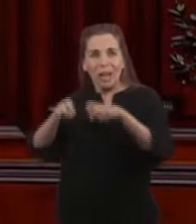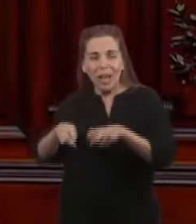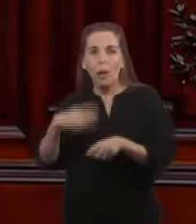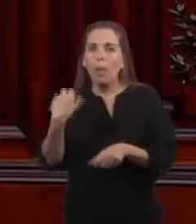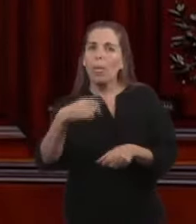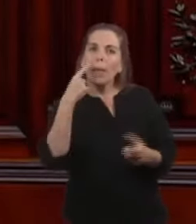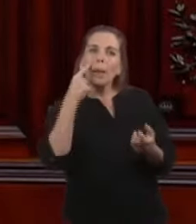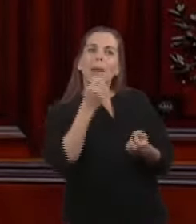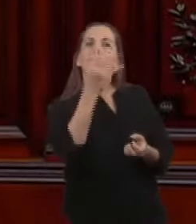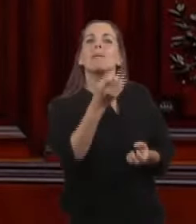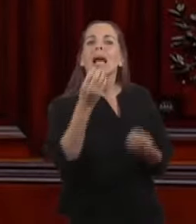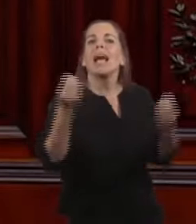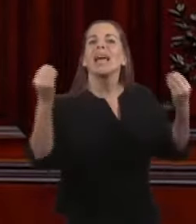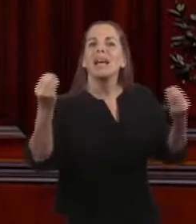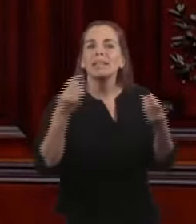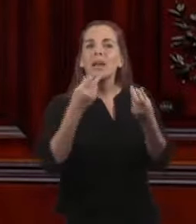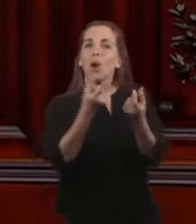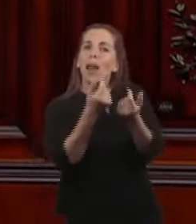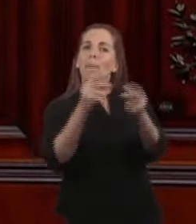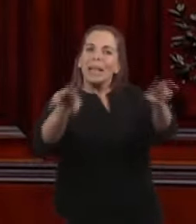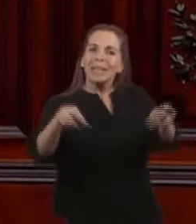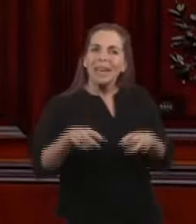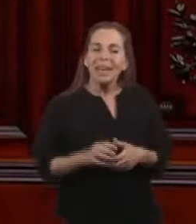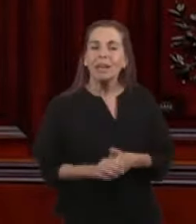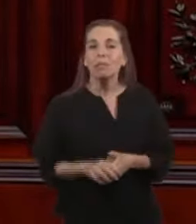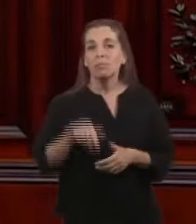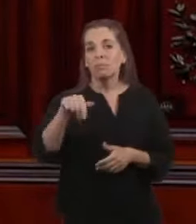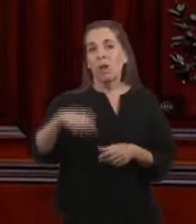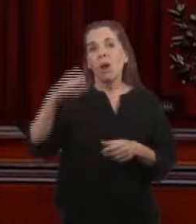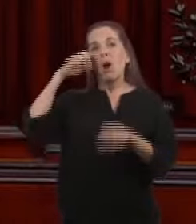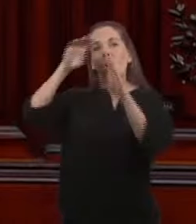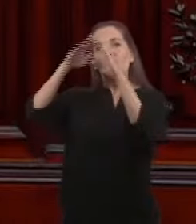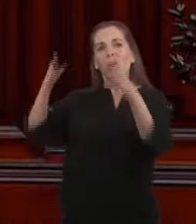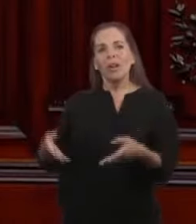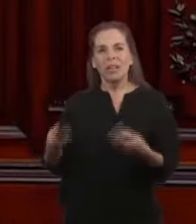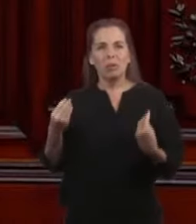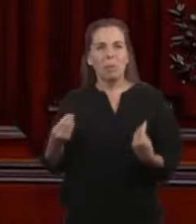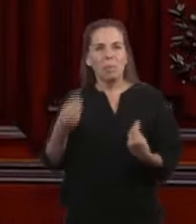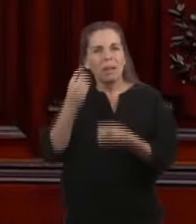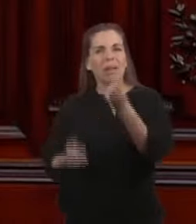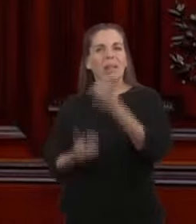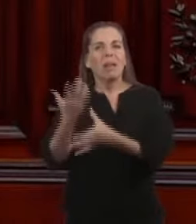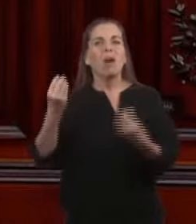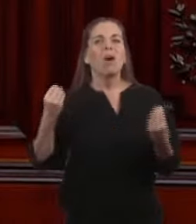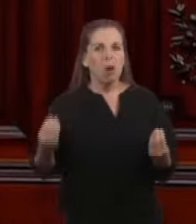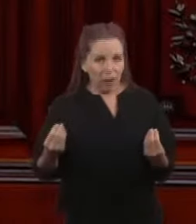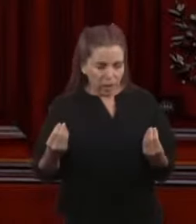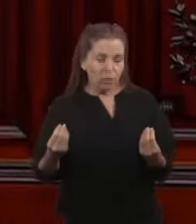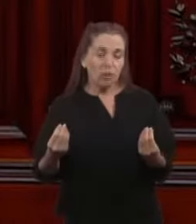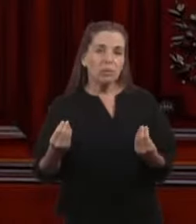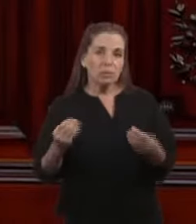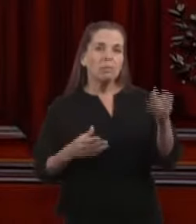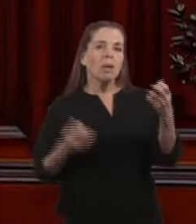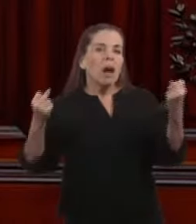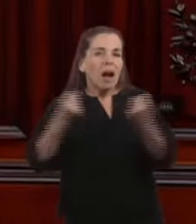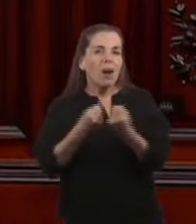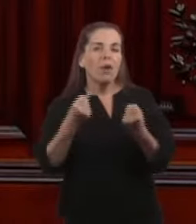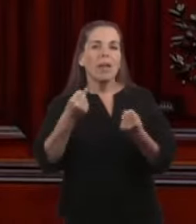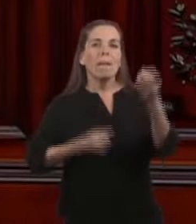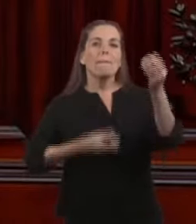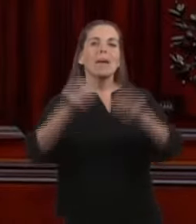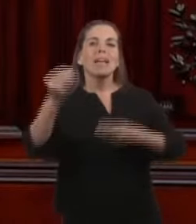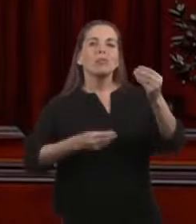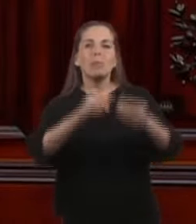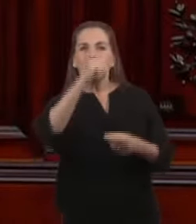representación la tarea principal de este honorable casa para lo que fue pensada es Establecer un presupuesto nacional para definir Qué